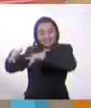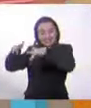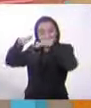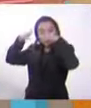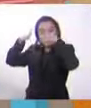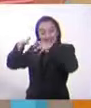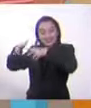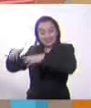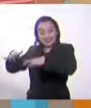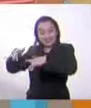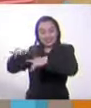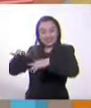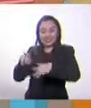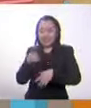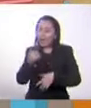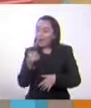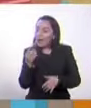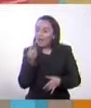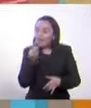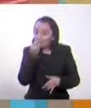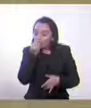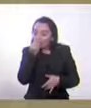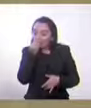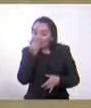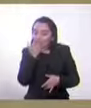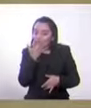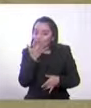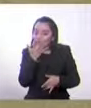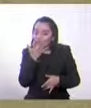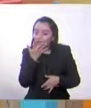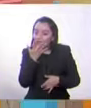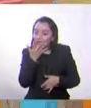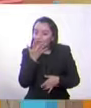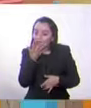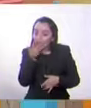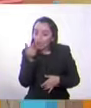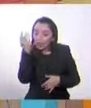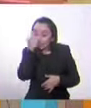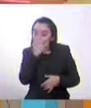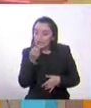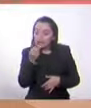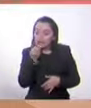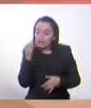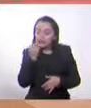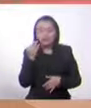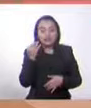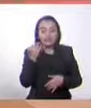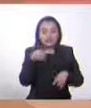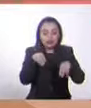¿Esa florecita tan bonita necesita tierrita? No.